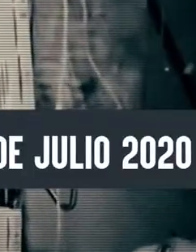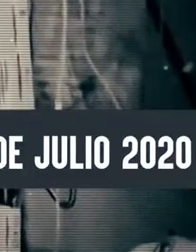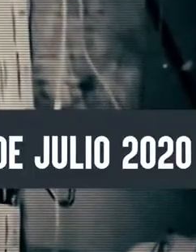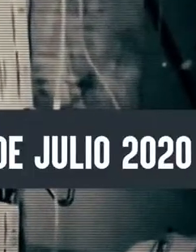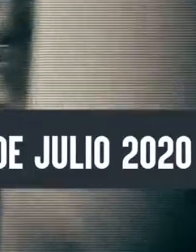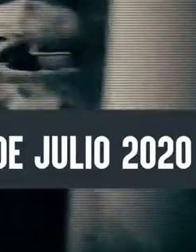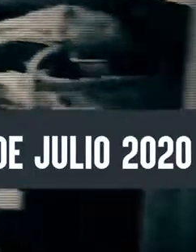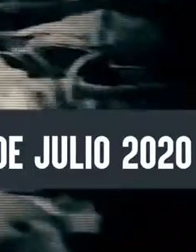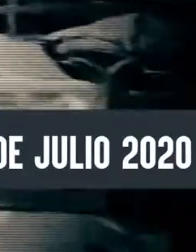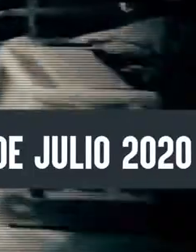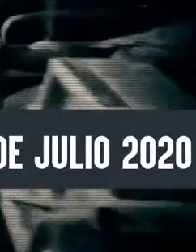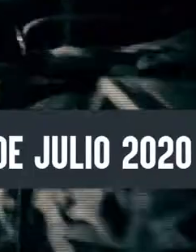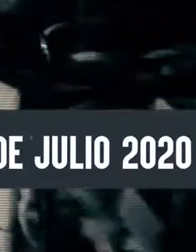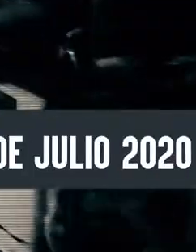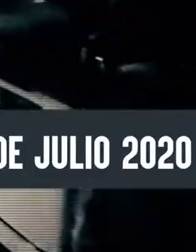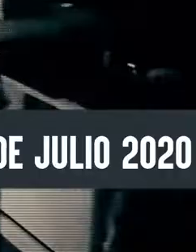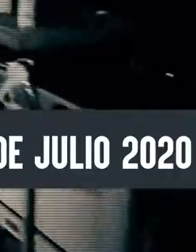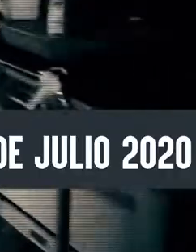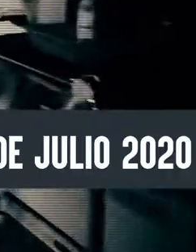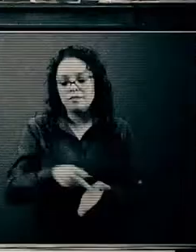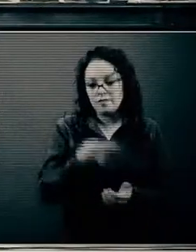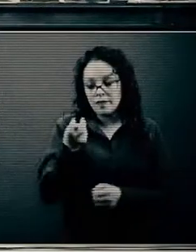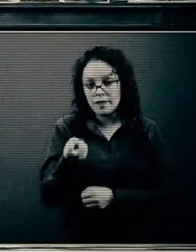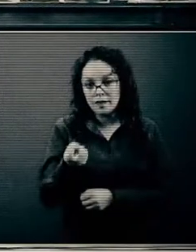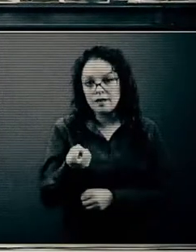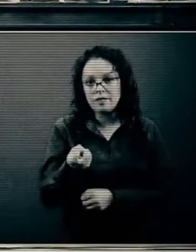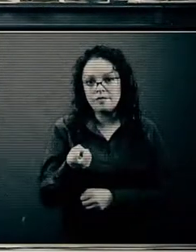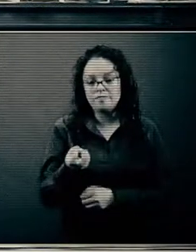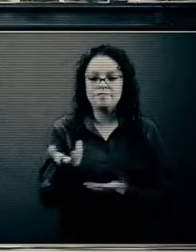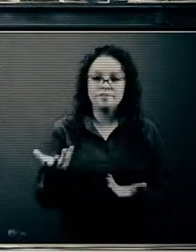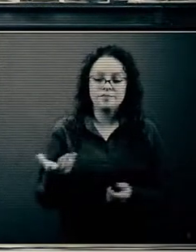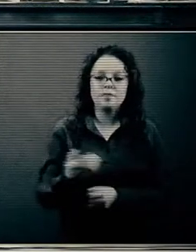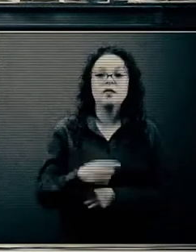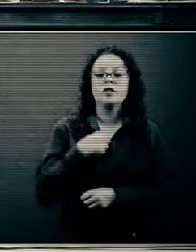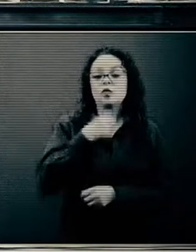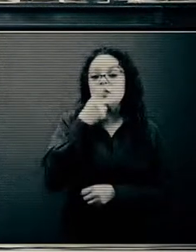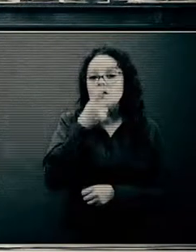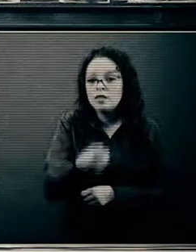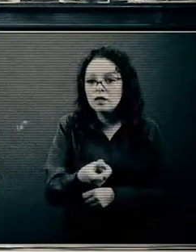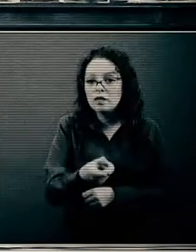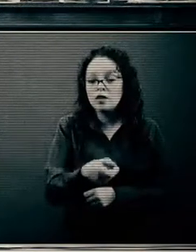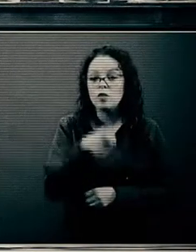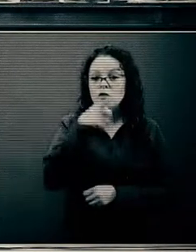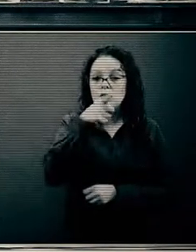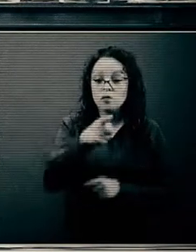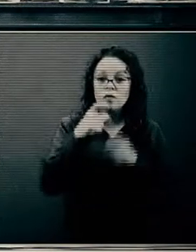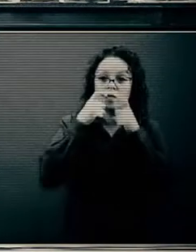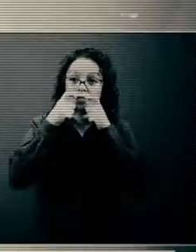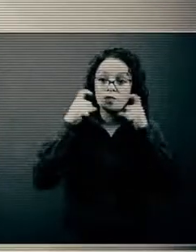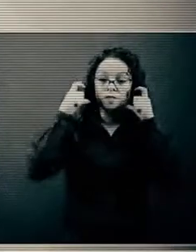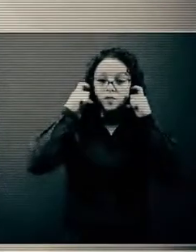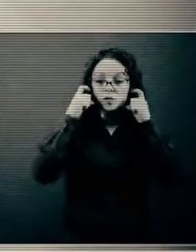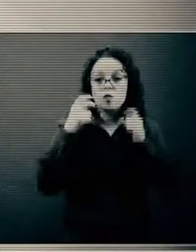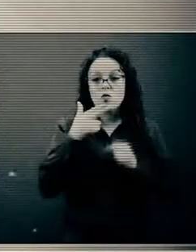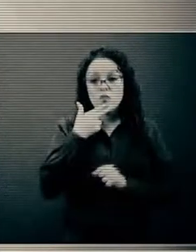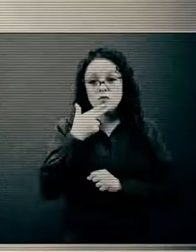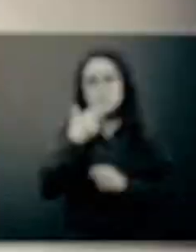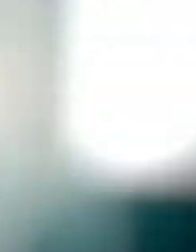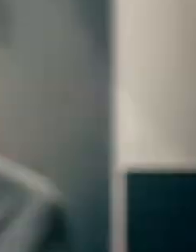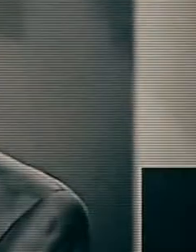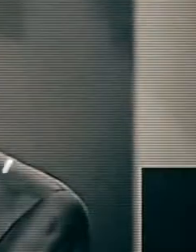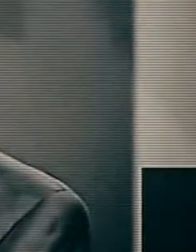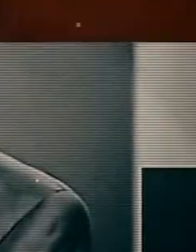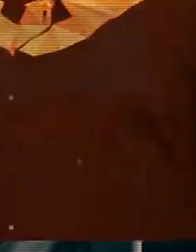la mala gestión de la pandemia. El usar cubrebocas tiene una pobre utilidad, o incluso tiene una